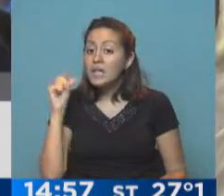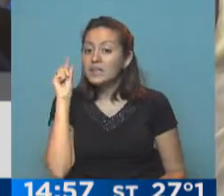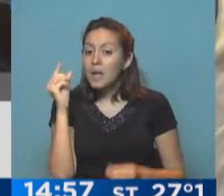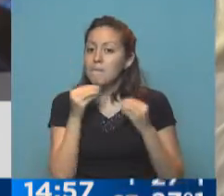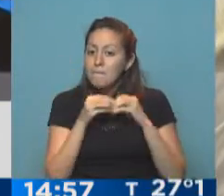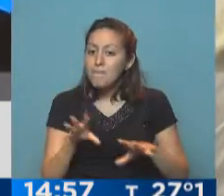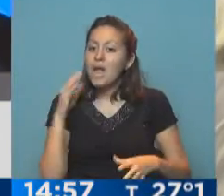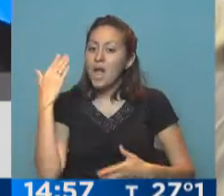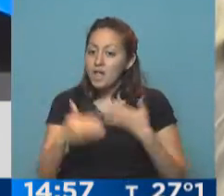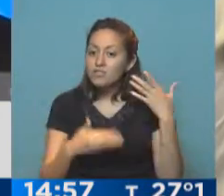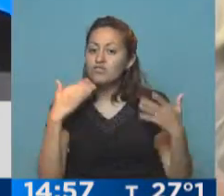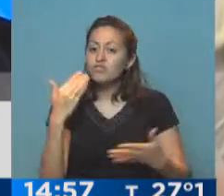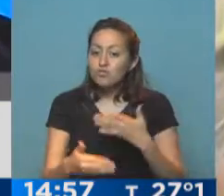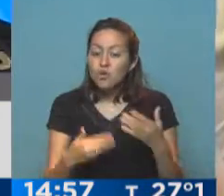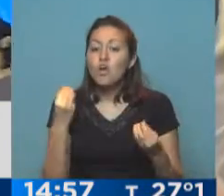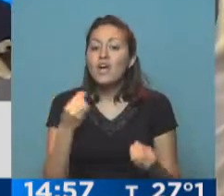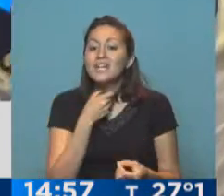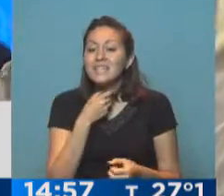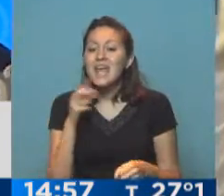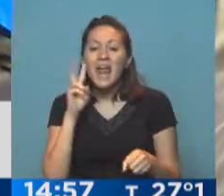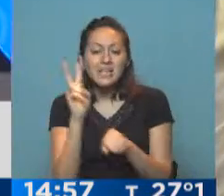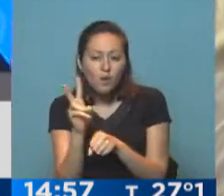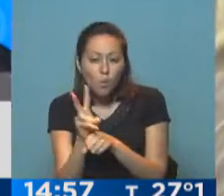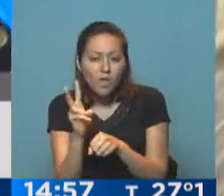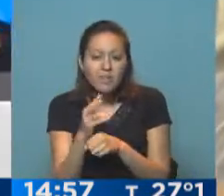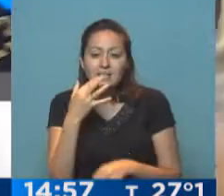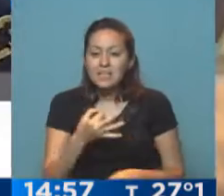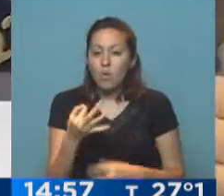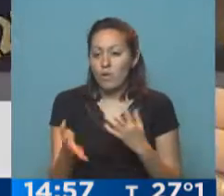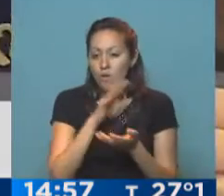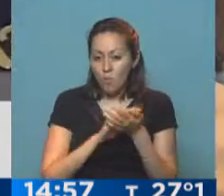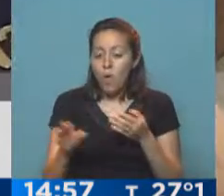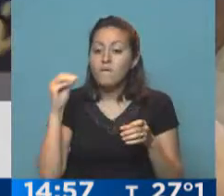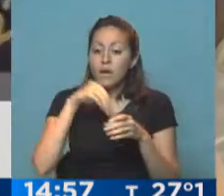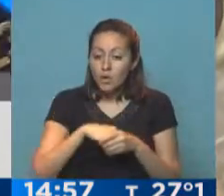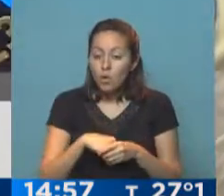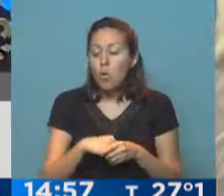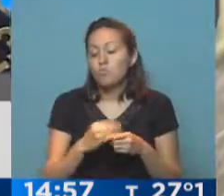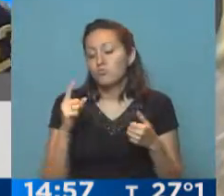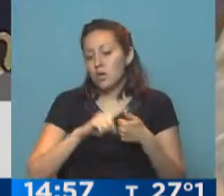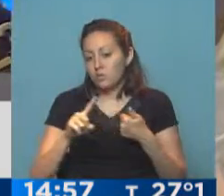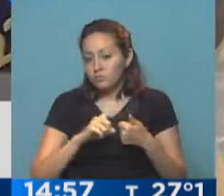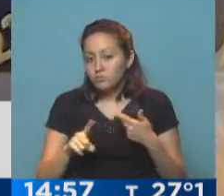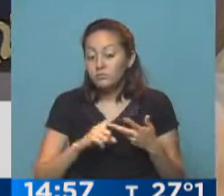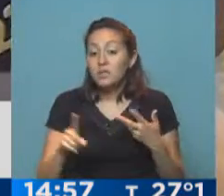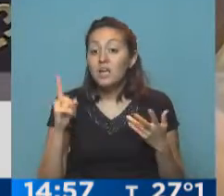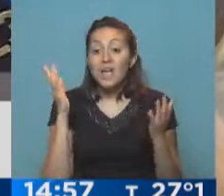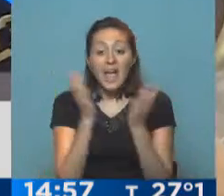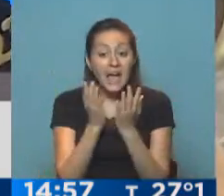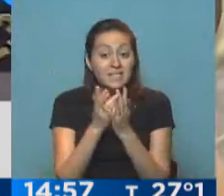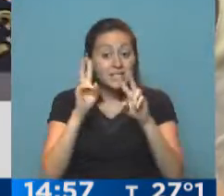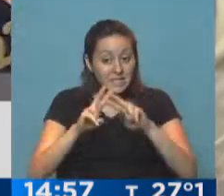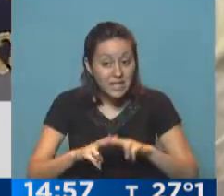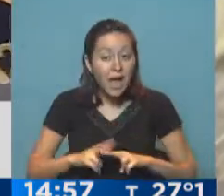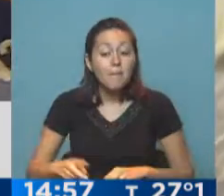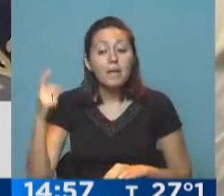empezamos a generar medidas de seguridad nuevas hacia el sistema, que incluyeron desde el examen psicofísico en el Instituto Nacional